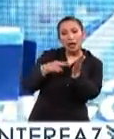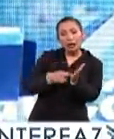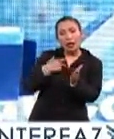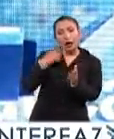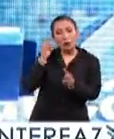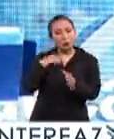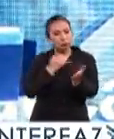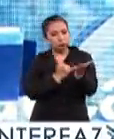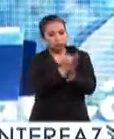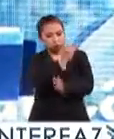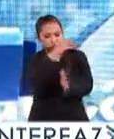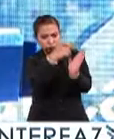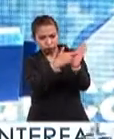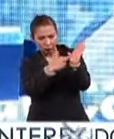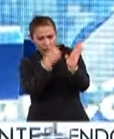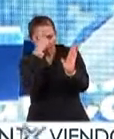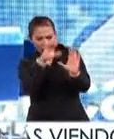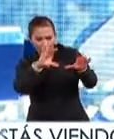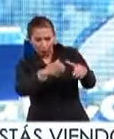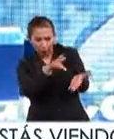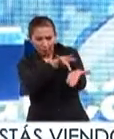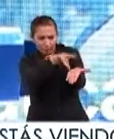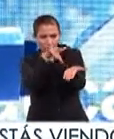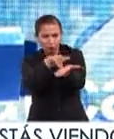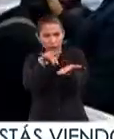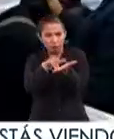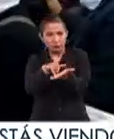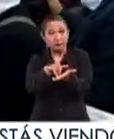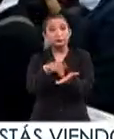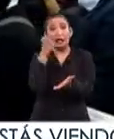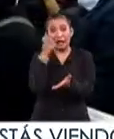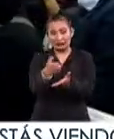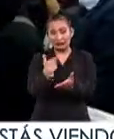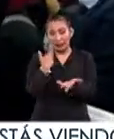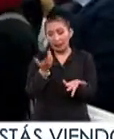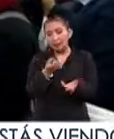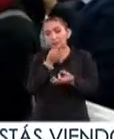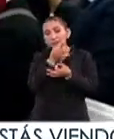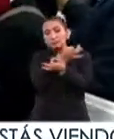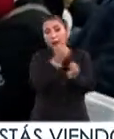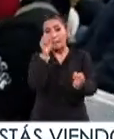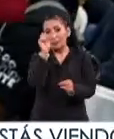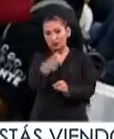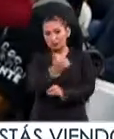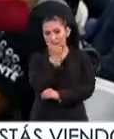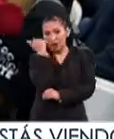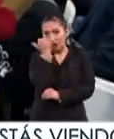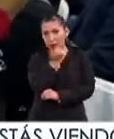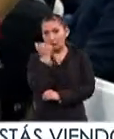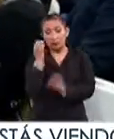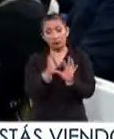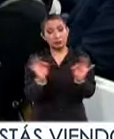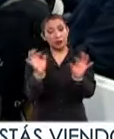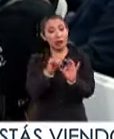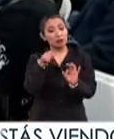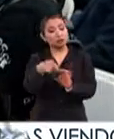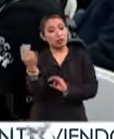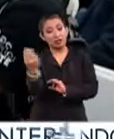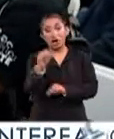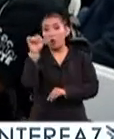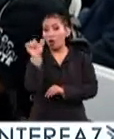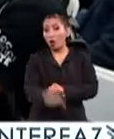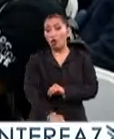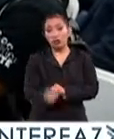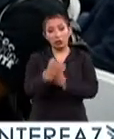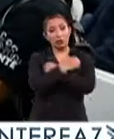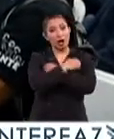políticas públicas en apoyo a las comunidades vulnerables. En esta formación, los propios alumnos plantearon la pertinencia de que se